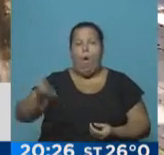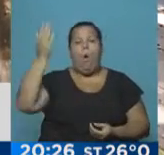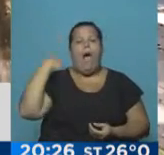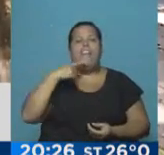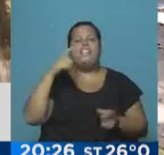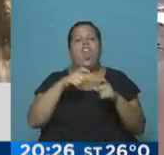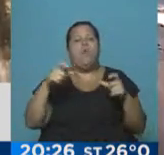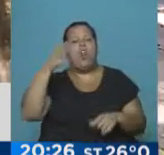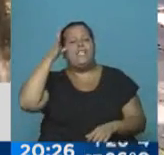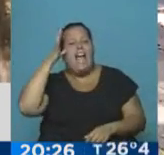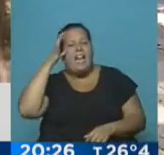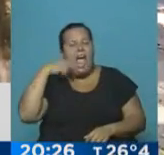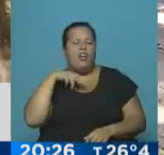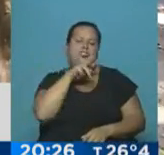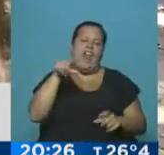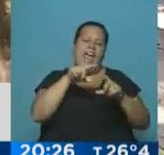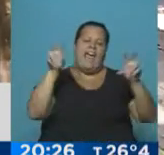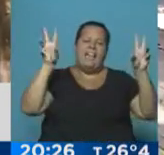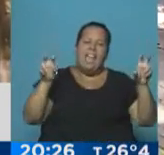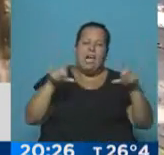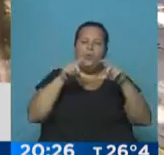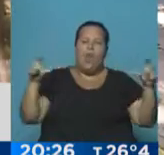los bonistas italianos, leí los titulares,